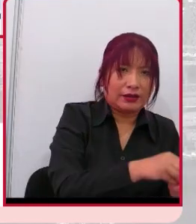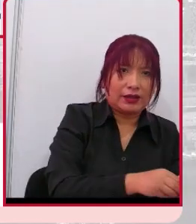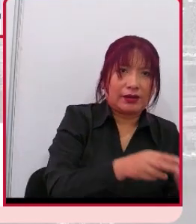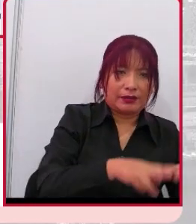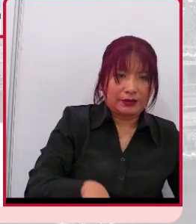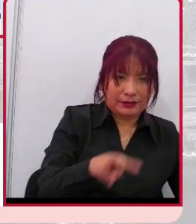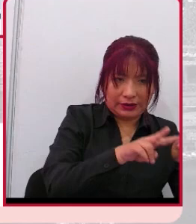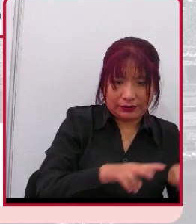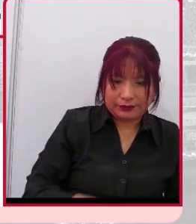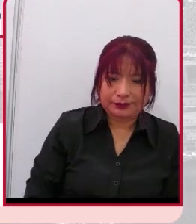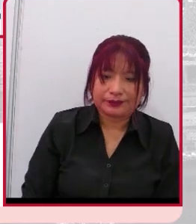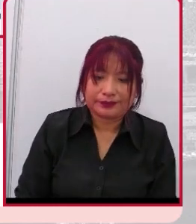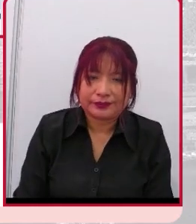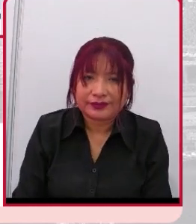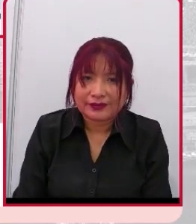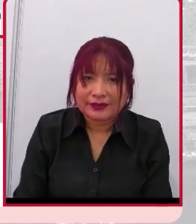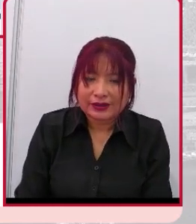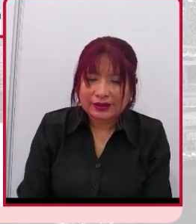Bueno,